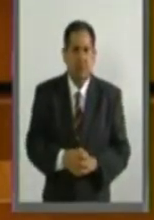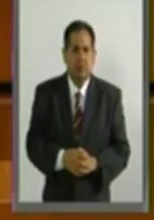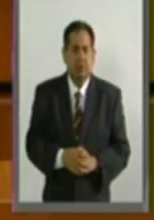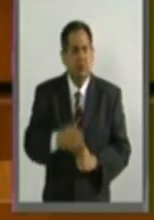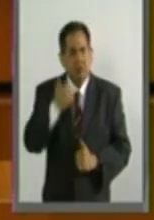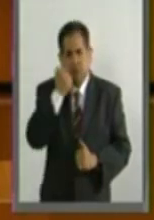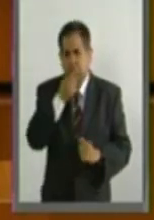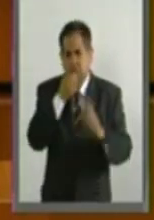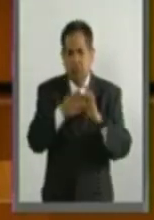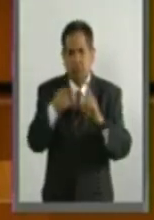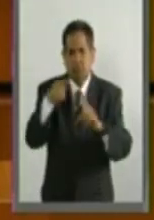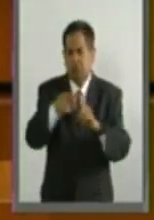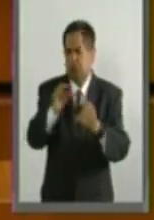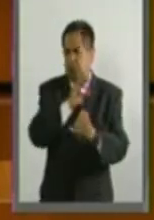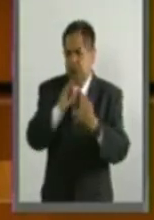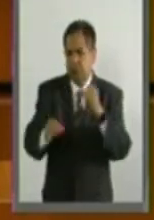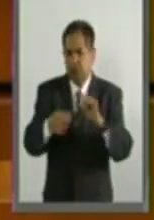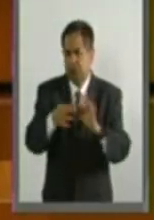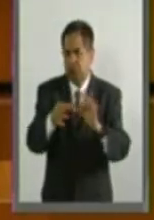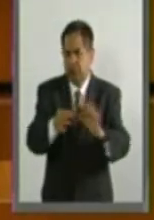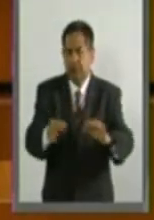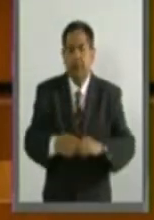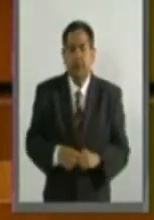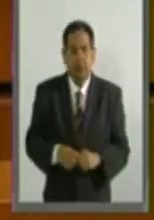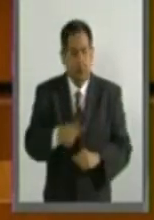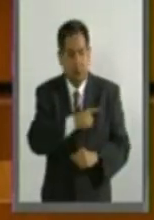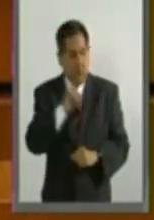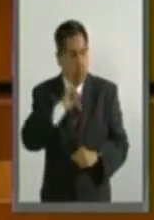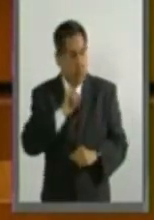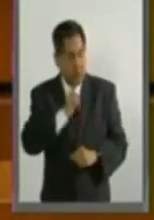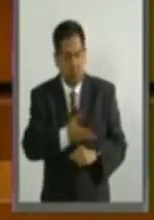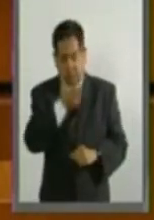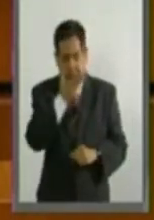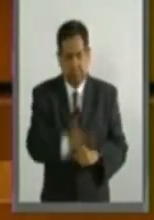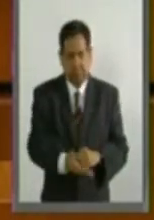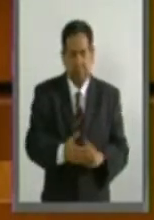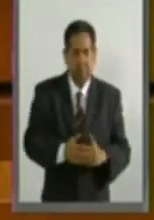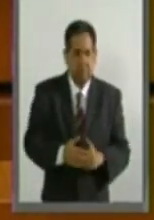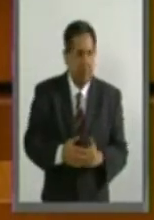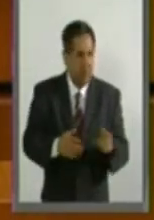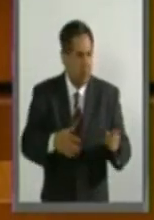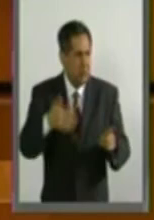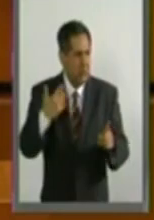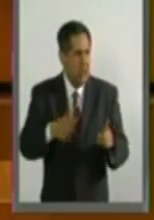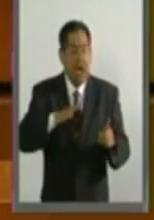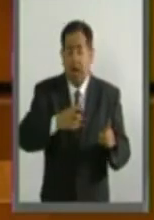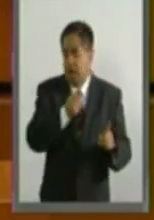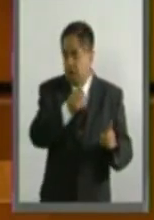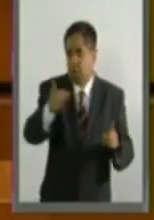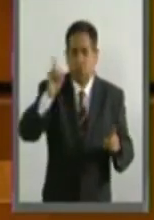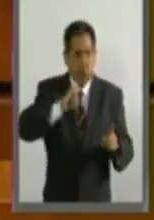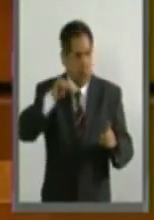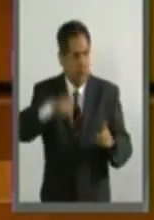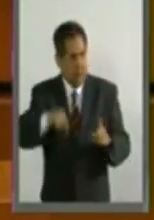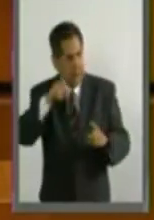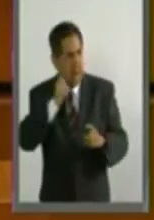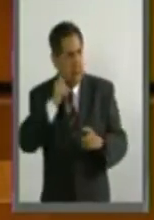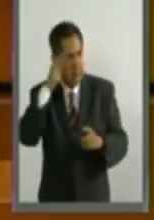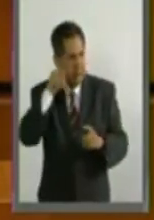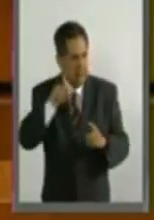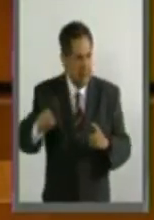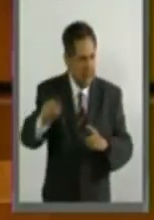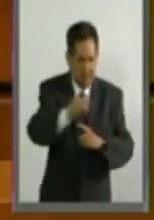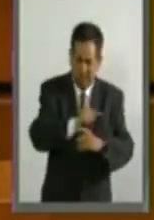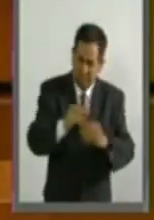Quiero señalar por último que como mujer, que hay muchas mujeres en este Senado de la República,